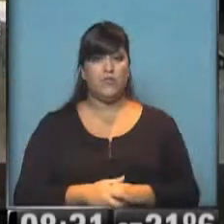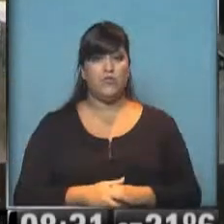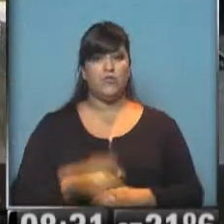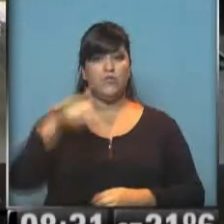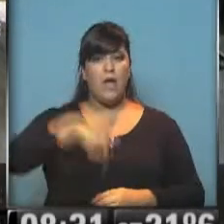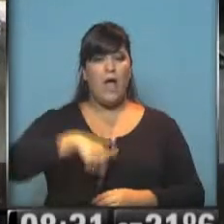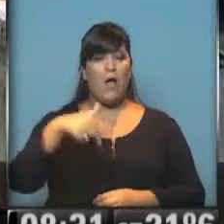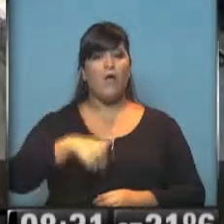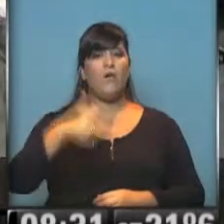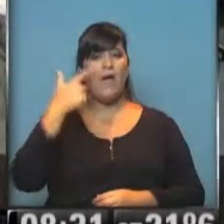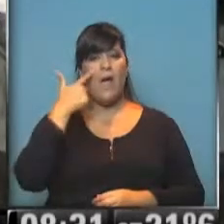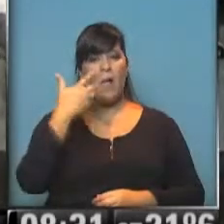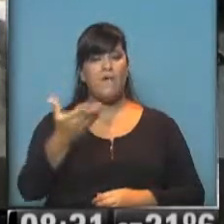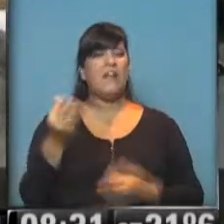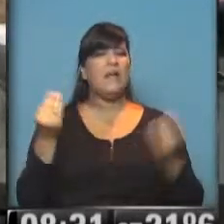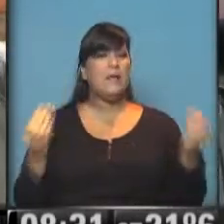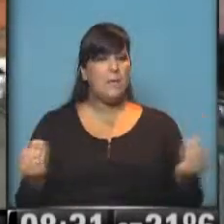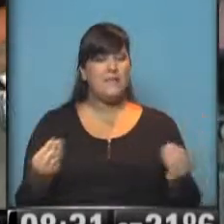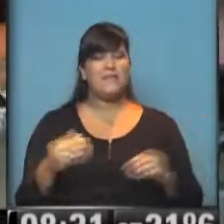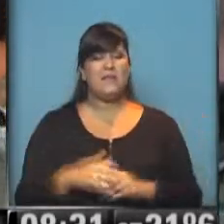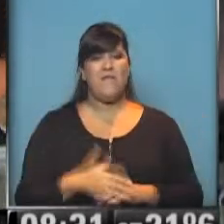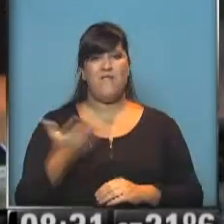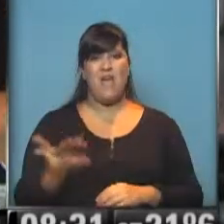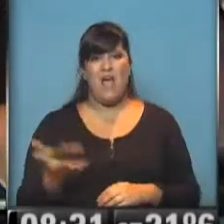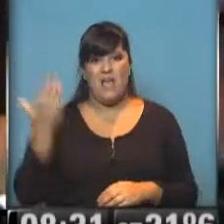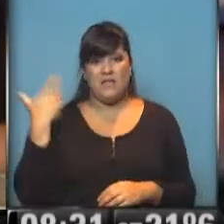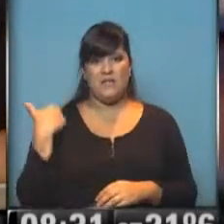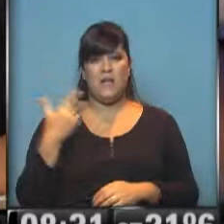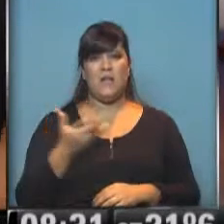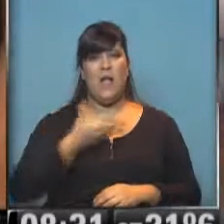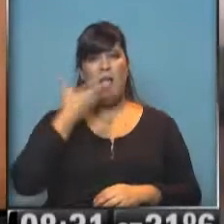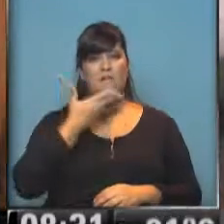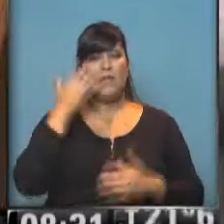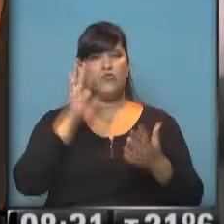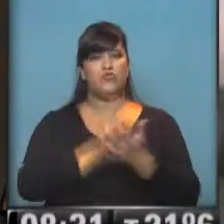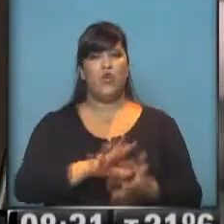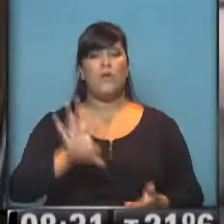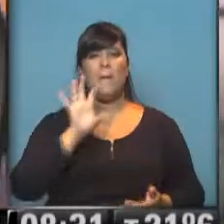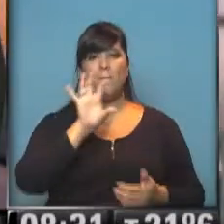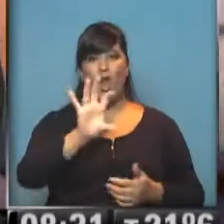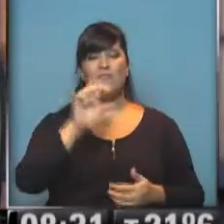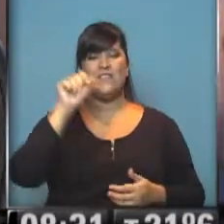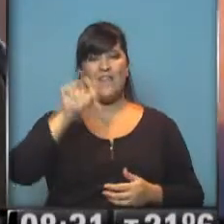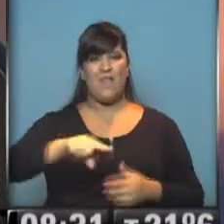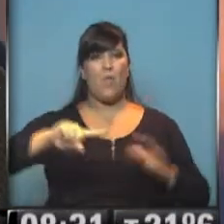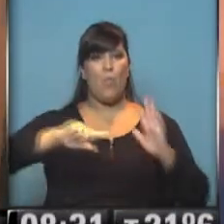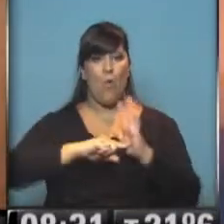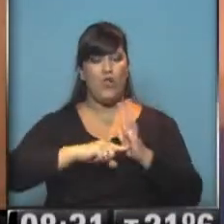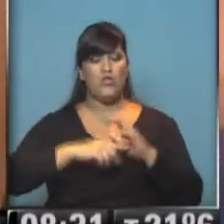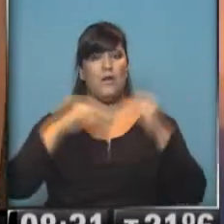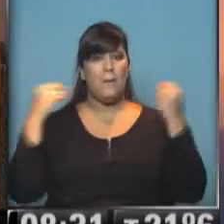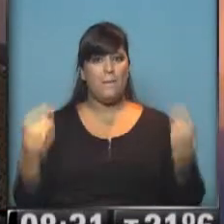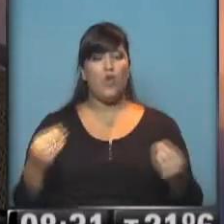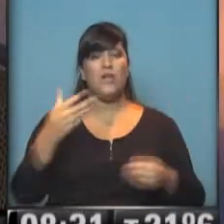Ahora nos vamos a ver qué sucedía el día de ayer. Hablamos de la provincia de Buenos Aires porque el